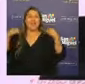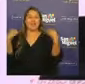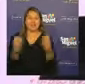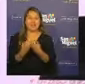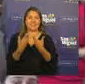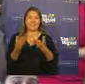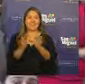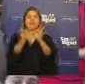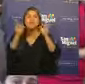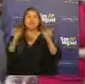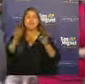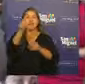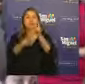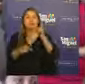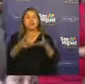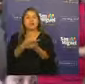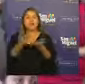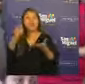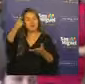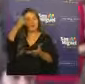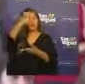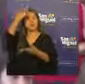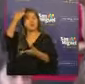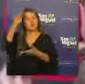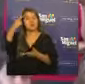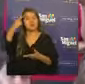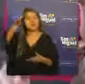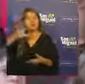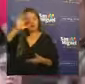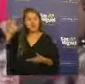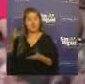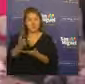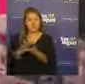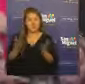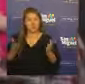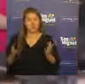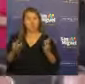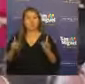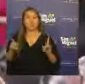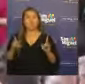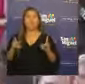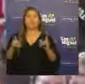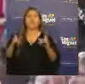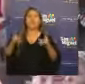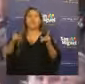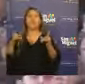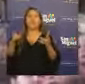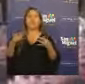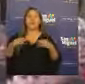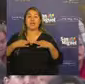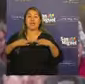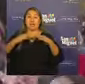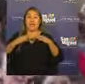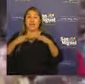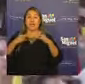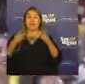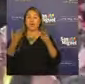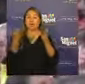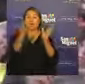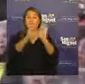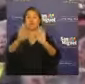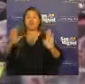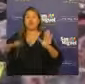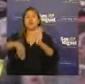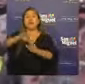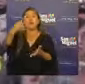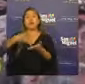para ustedes. Un estadio de primera, con camarines, con infraestructura. Oye, 8.000 millones de pesos,